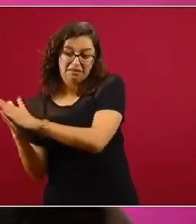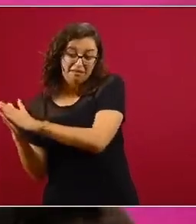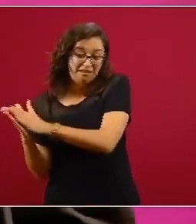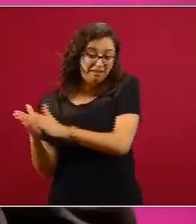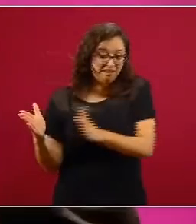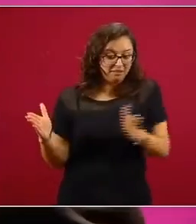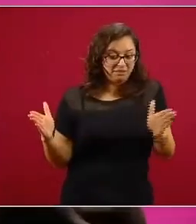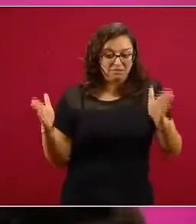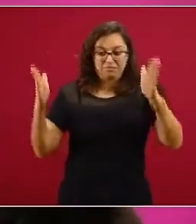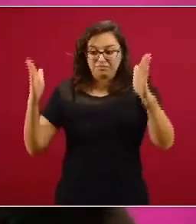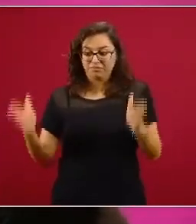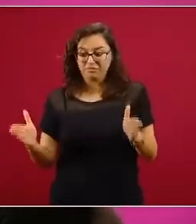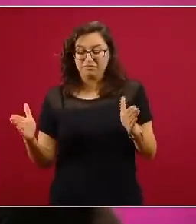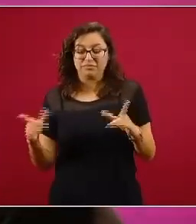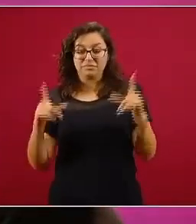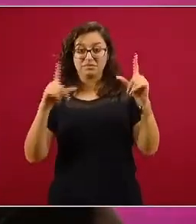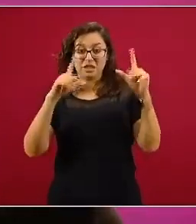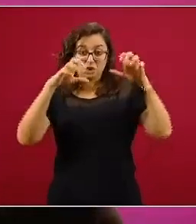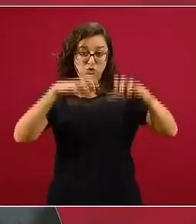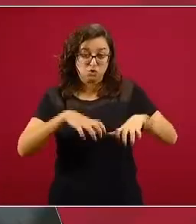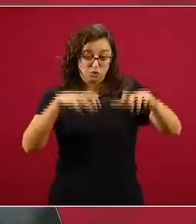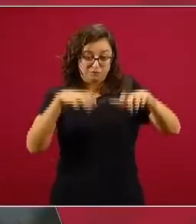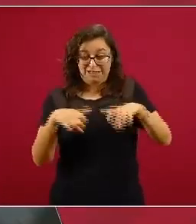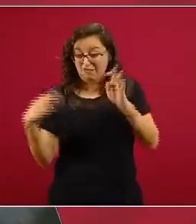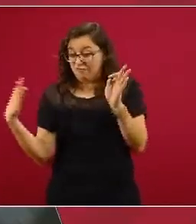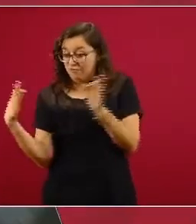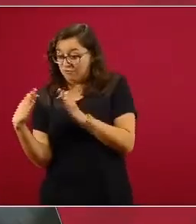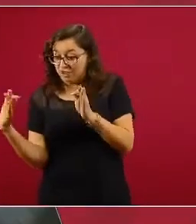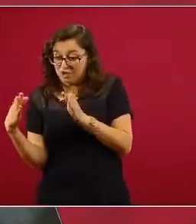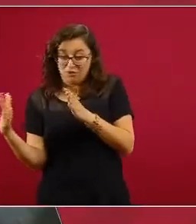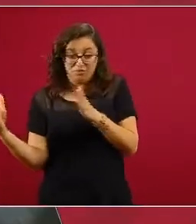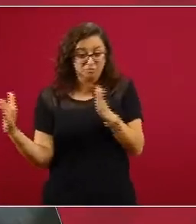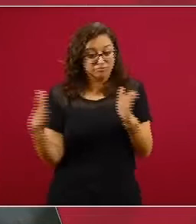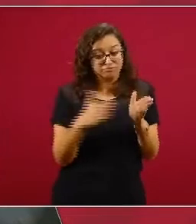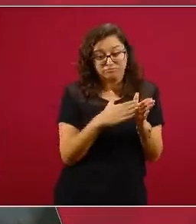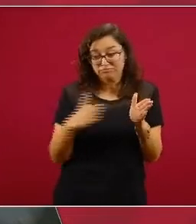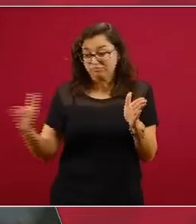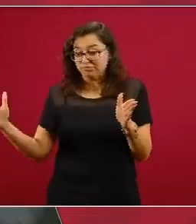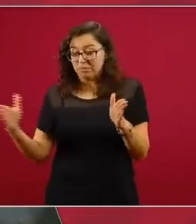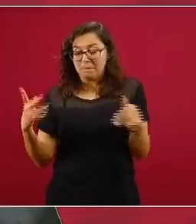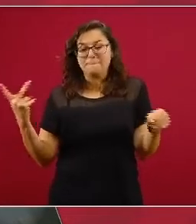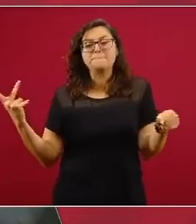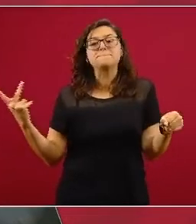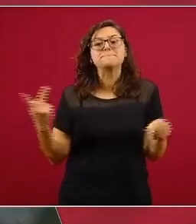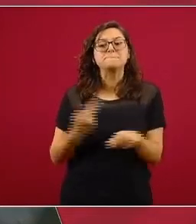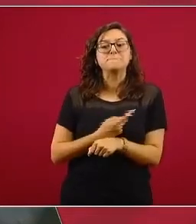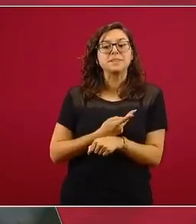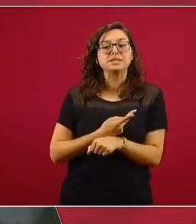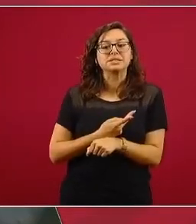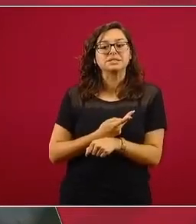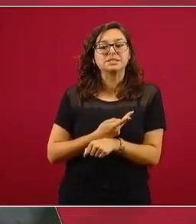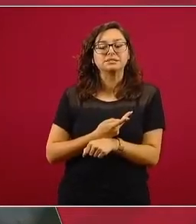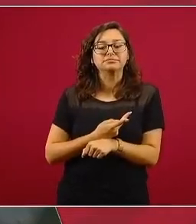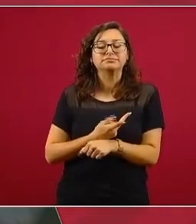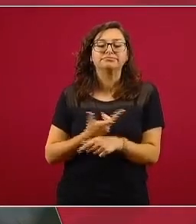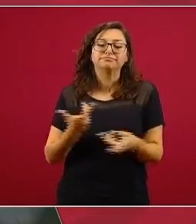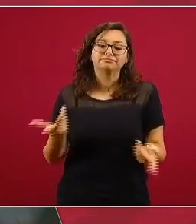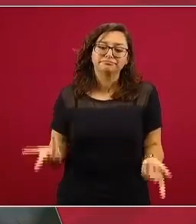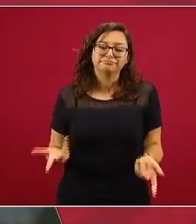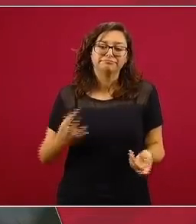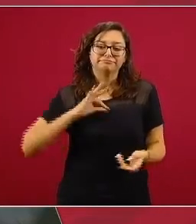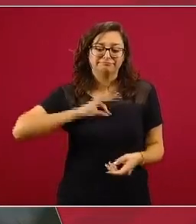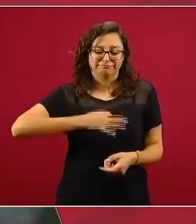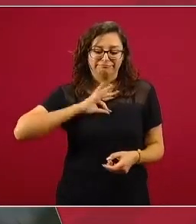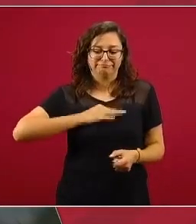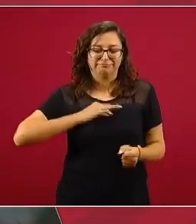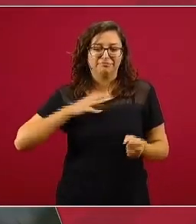en el hemisferio norte hace más eficiente la dinámica de transmisión de las